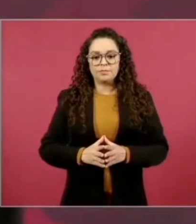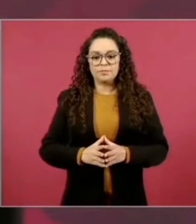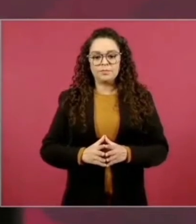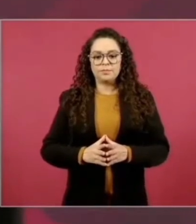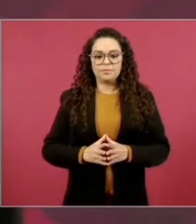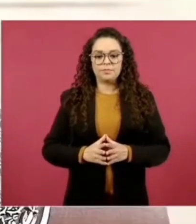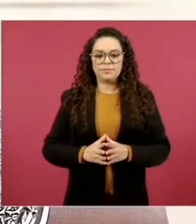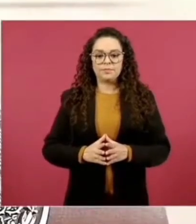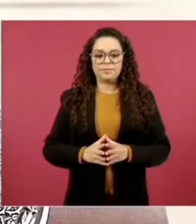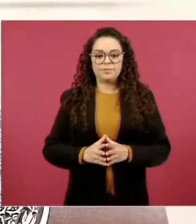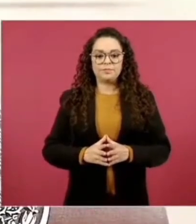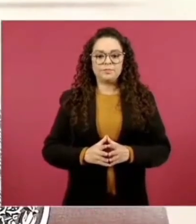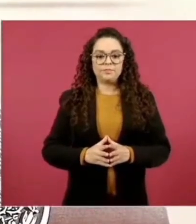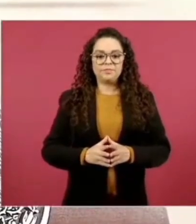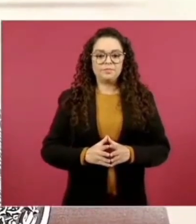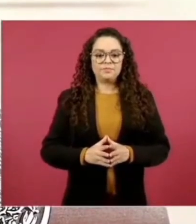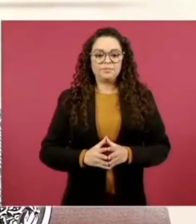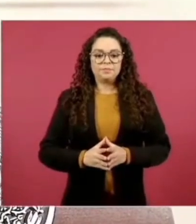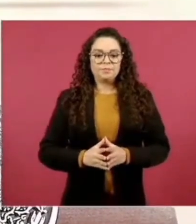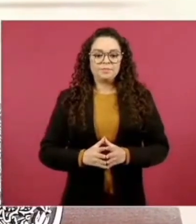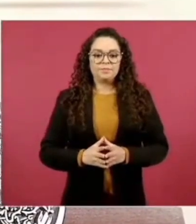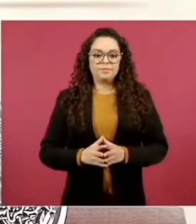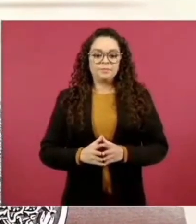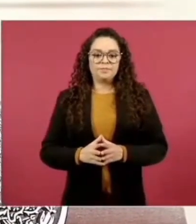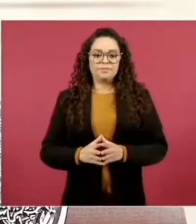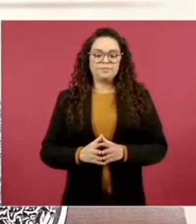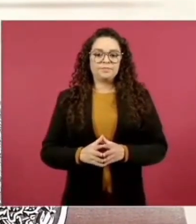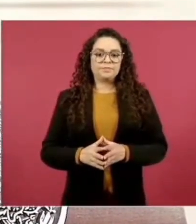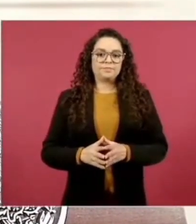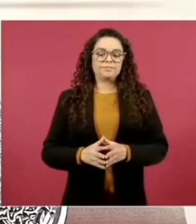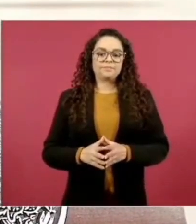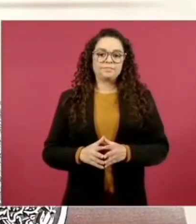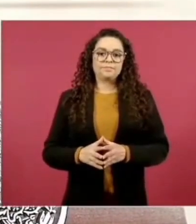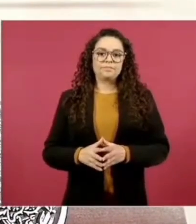Yo espero que el gobierno próximo